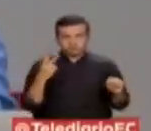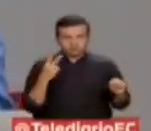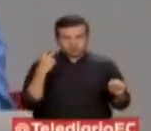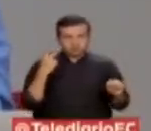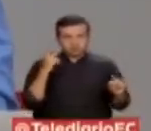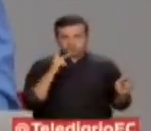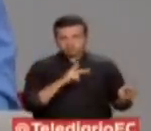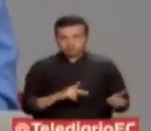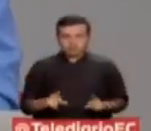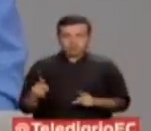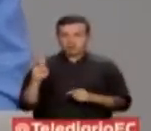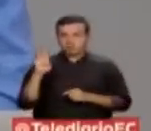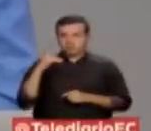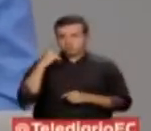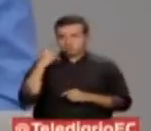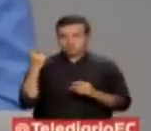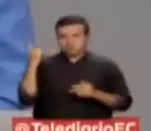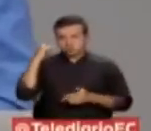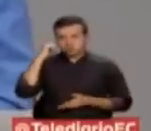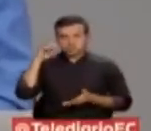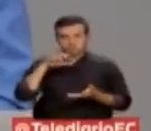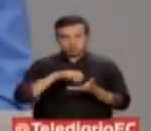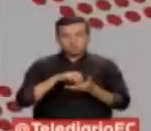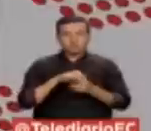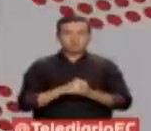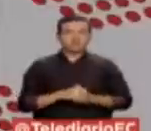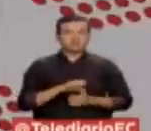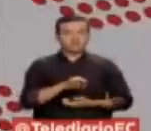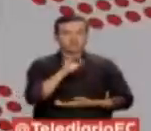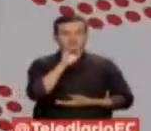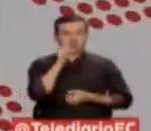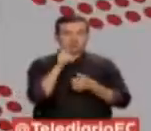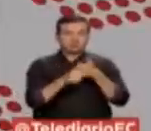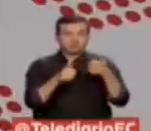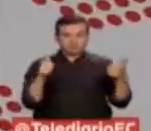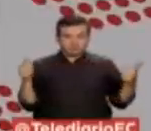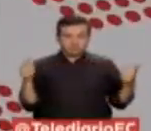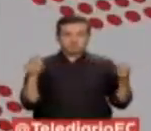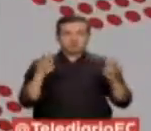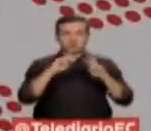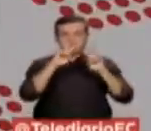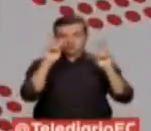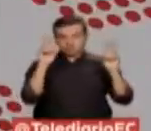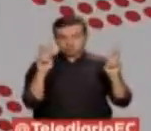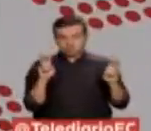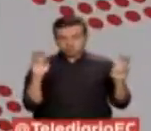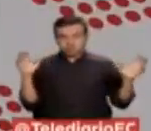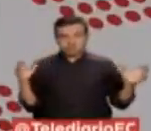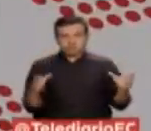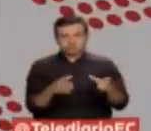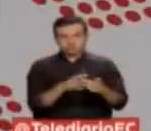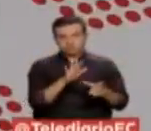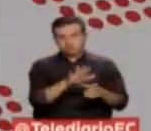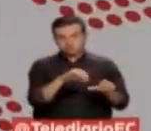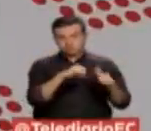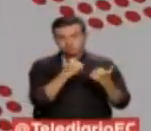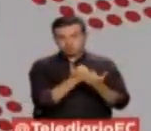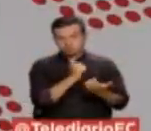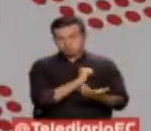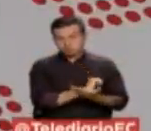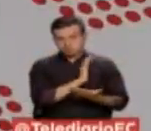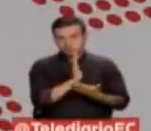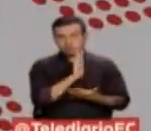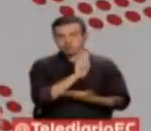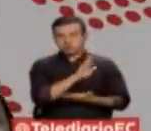hay un plan b para el gobierno bueno la elección de autoridades es un asunto que tiene que resolverse en la asamblea nacional con los